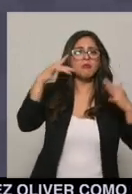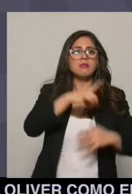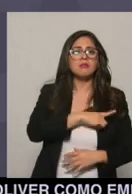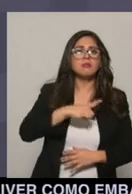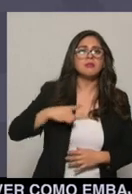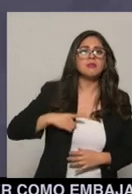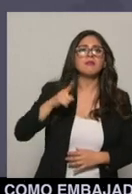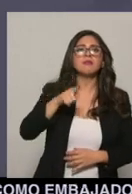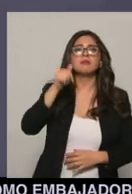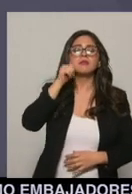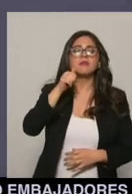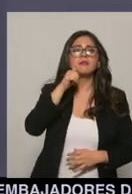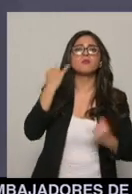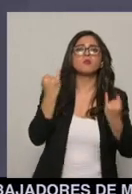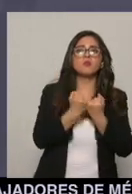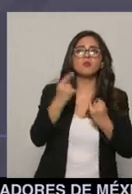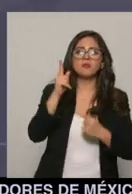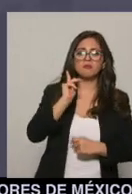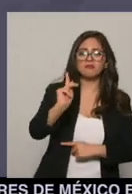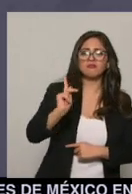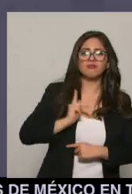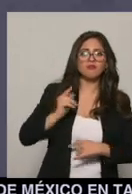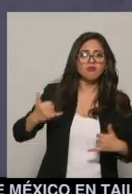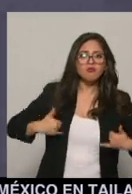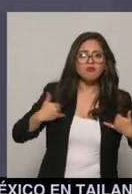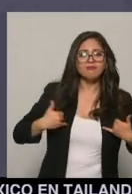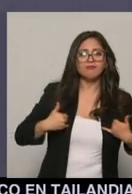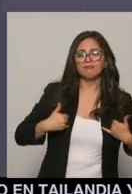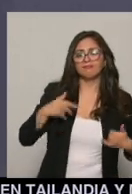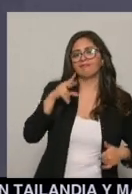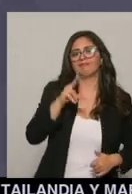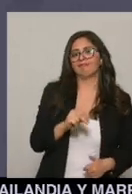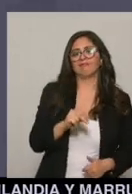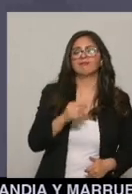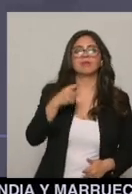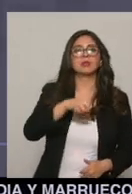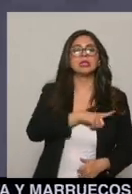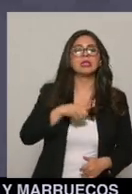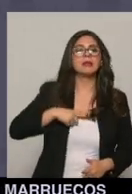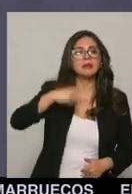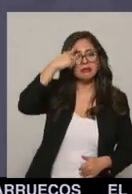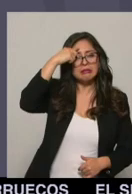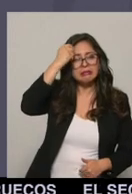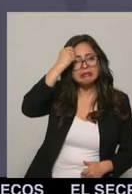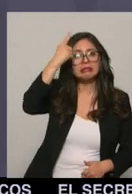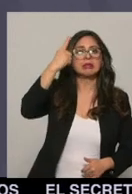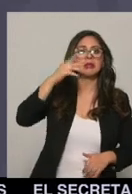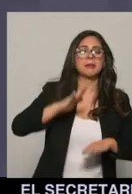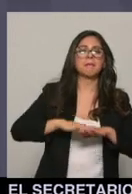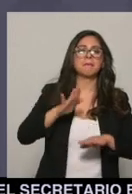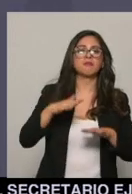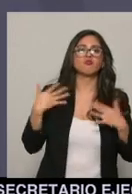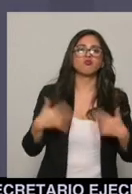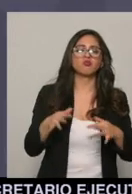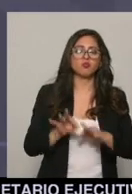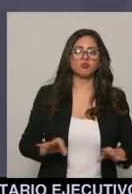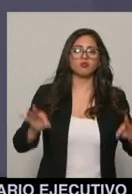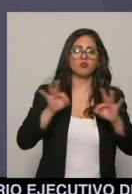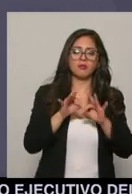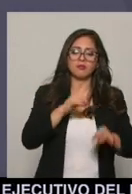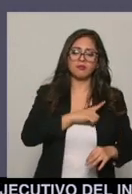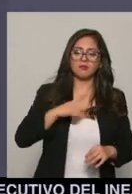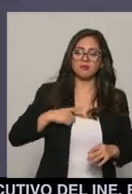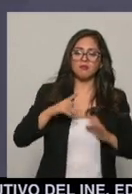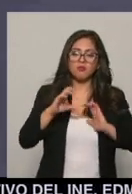no ponernos a nivel de los adolescentes, porque eso no nos corresponde. Tenemos que ser más brillantes y establecer